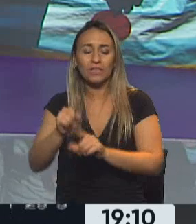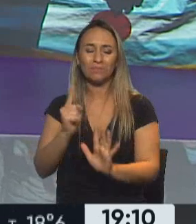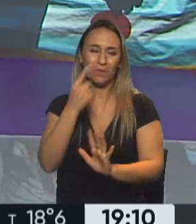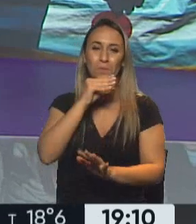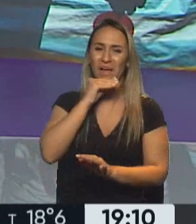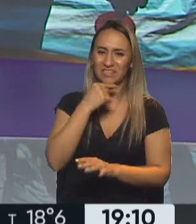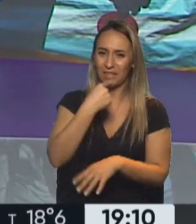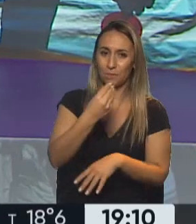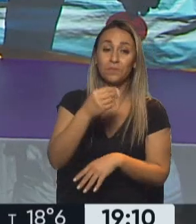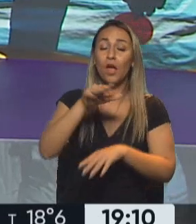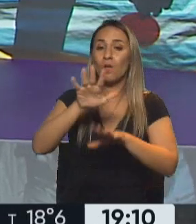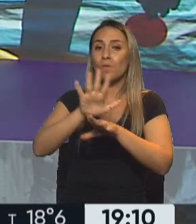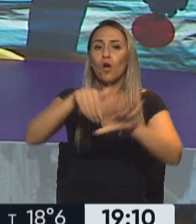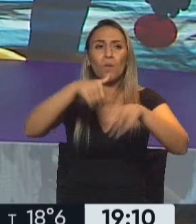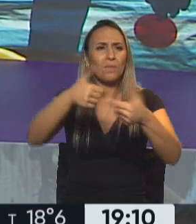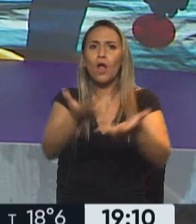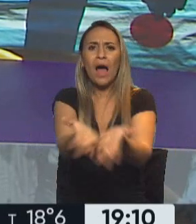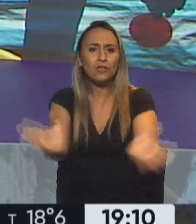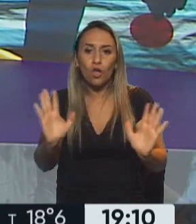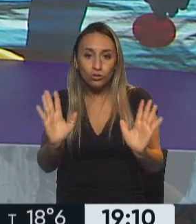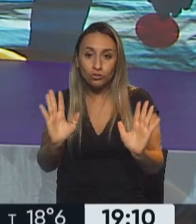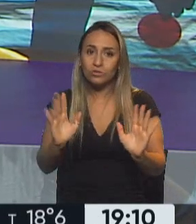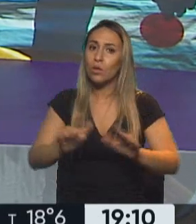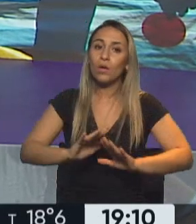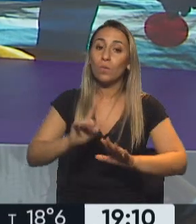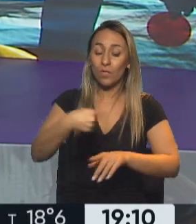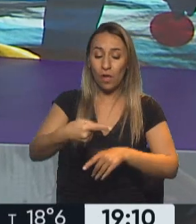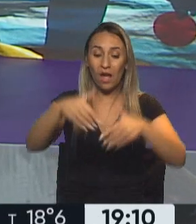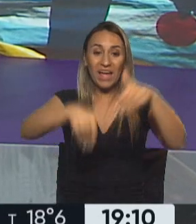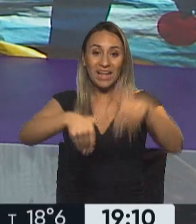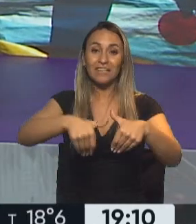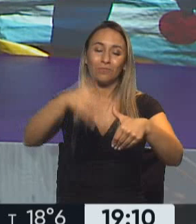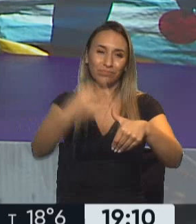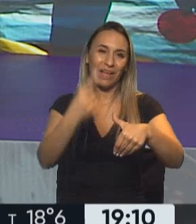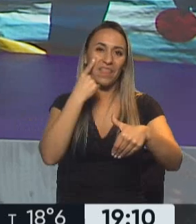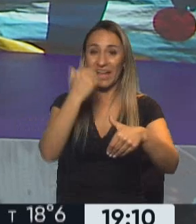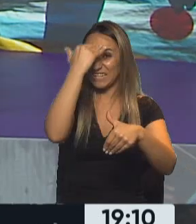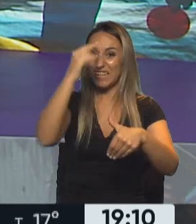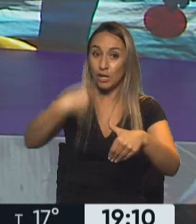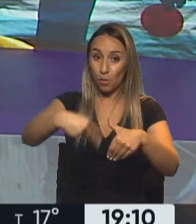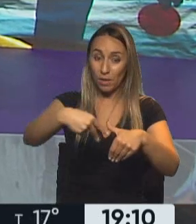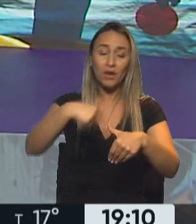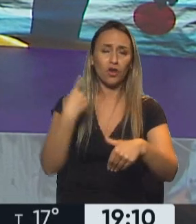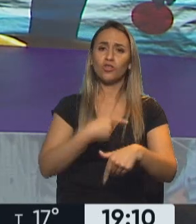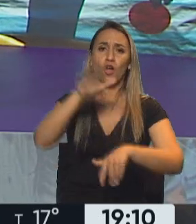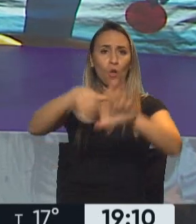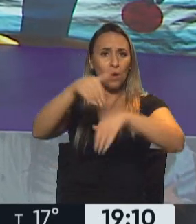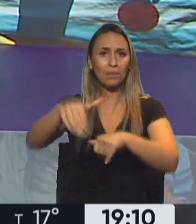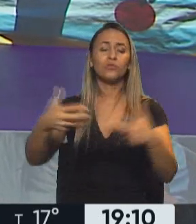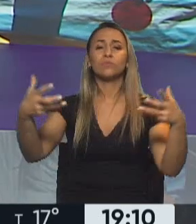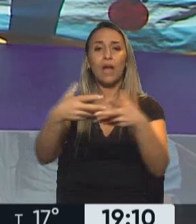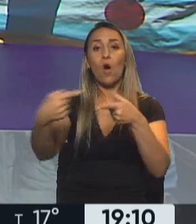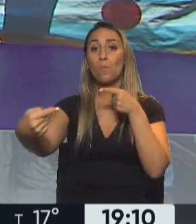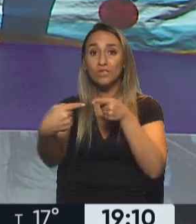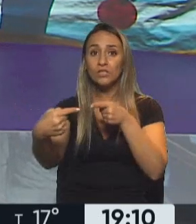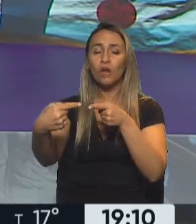con una convocatoria bastante más amplia. Dice, terminada la elección, es decir, el 15 de noviembre, vamos a convocar a un acuerdo con la oposición,